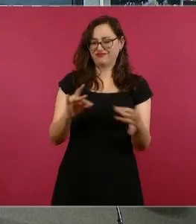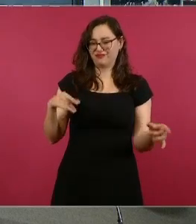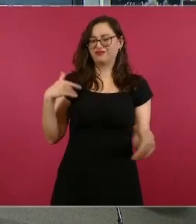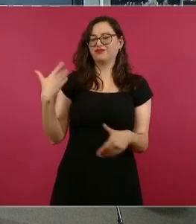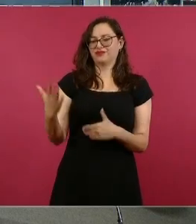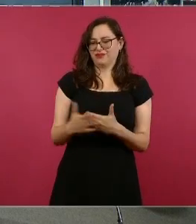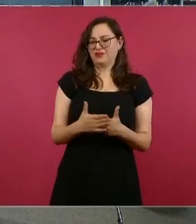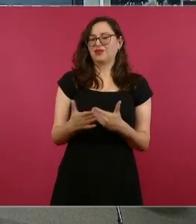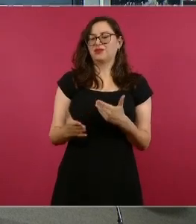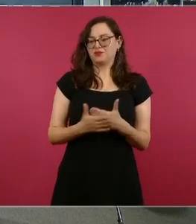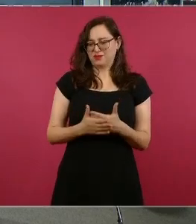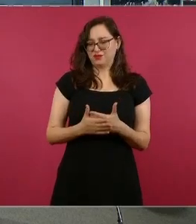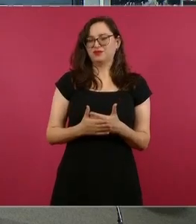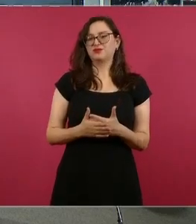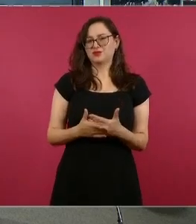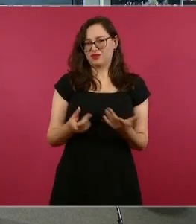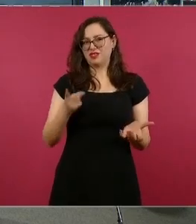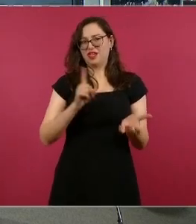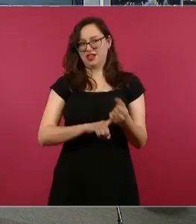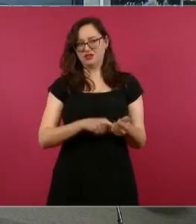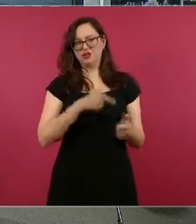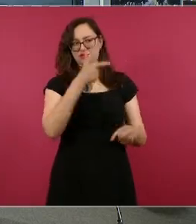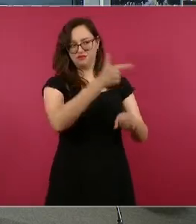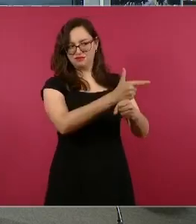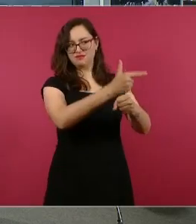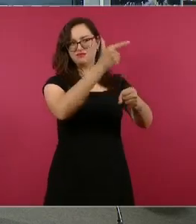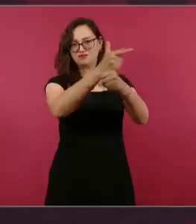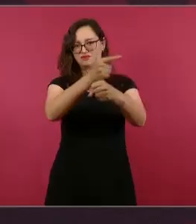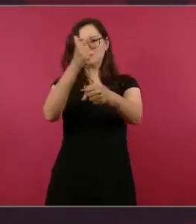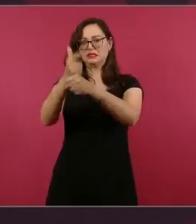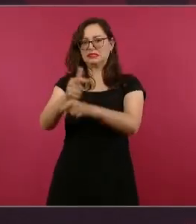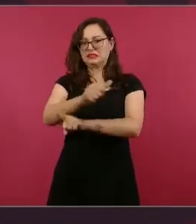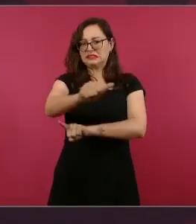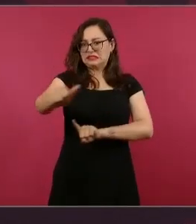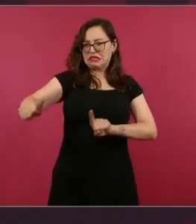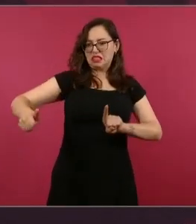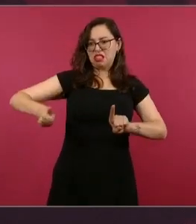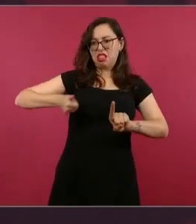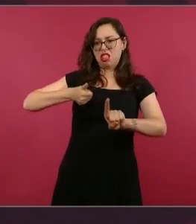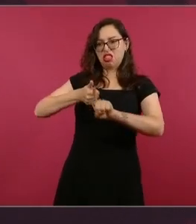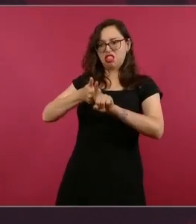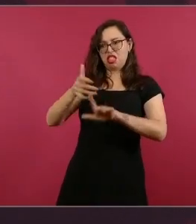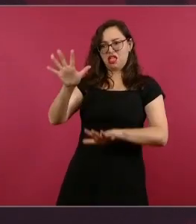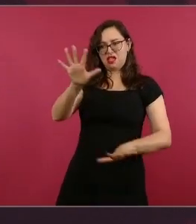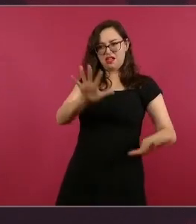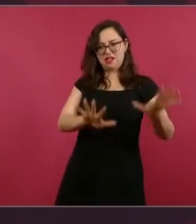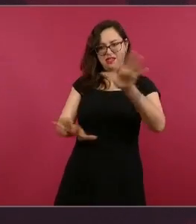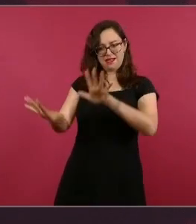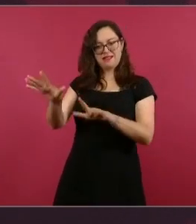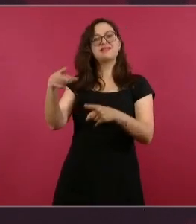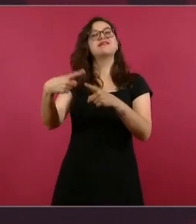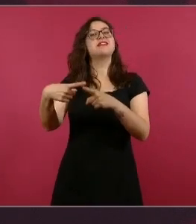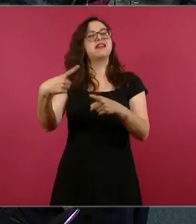para señalar quiénes están detrás, porque hay mano negra.